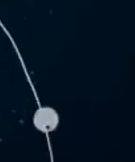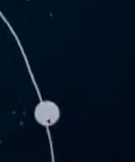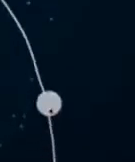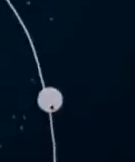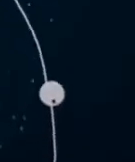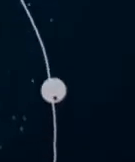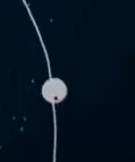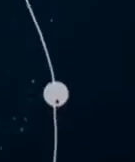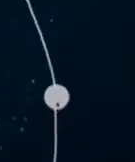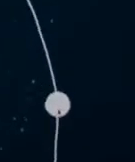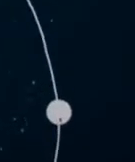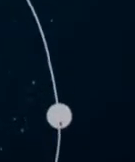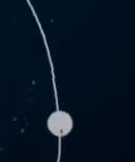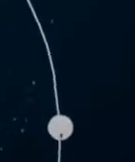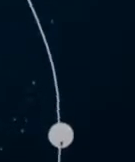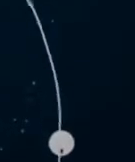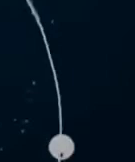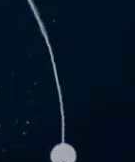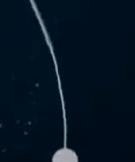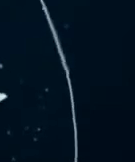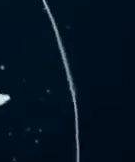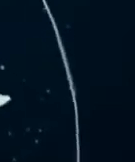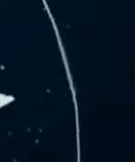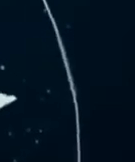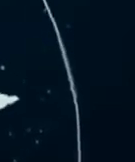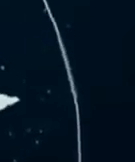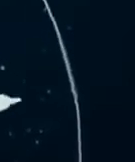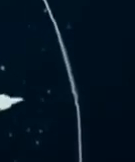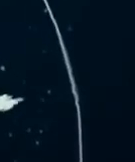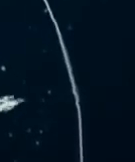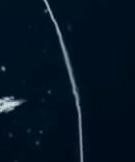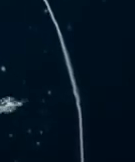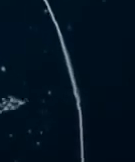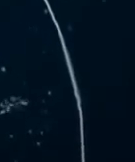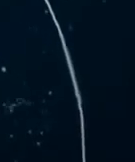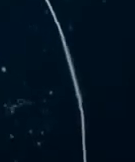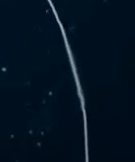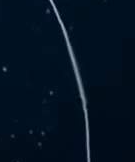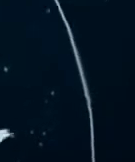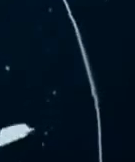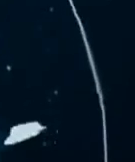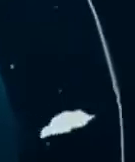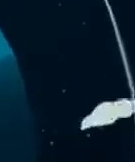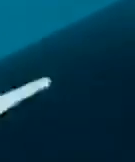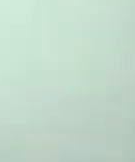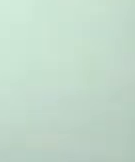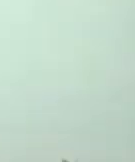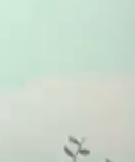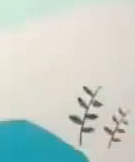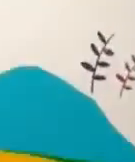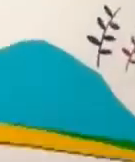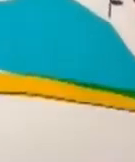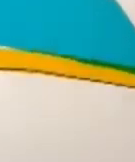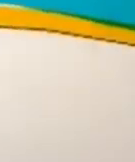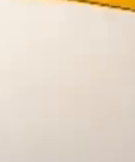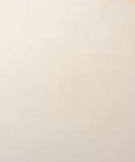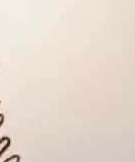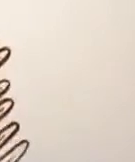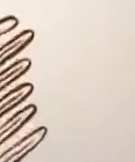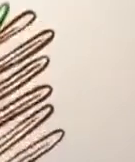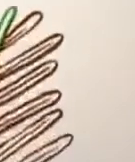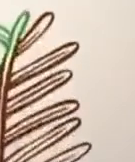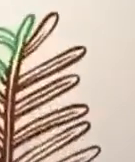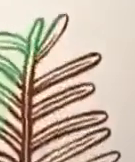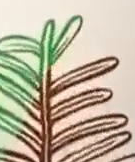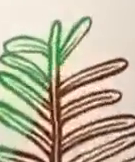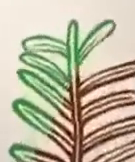Mede pasión guyanteya, zitu, granzo, brametirahai. Ne arapami mun